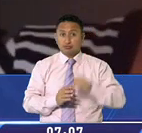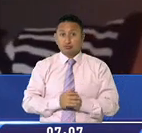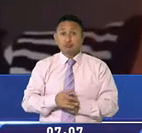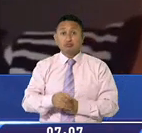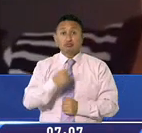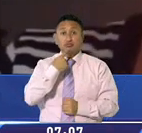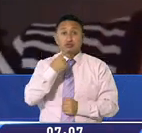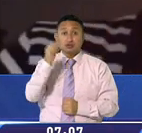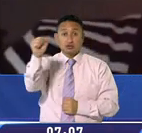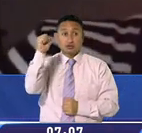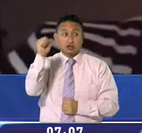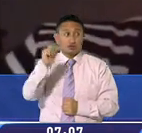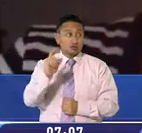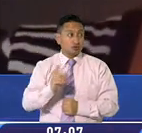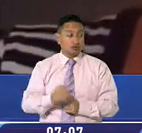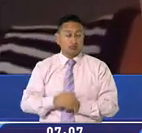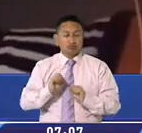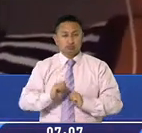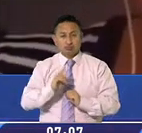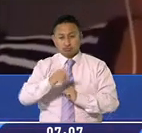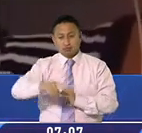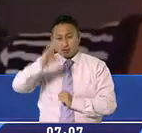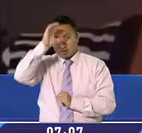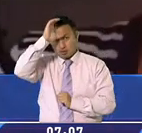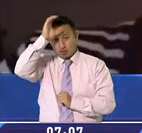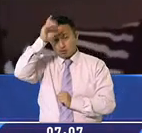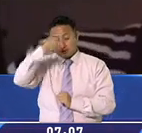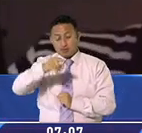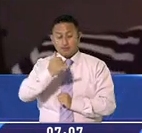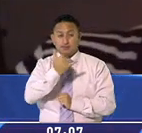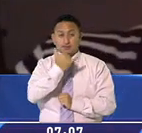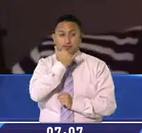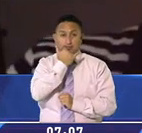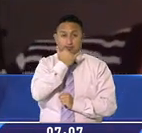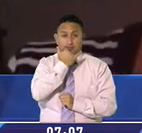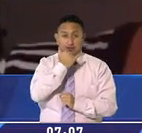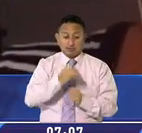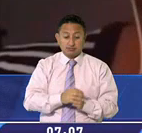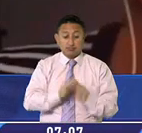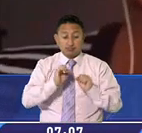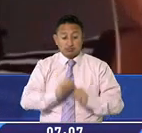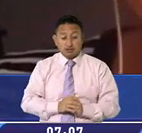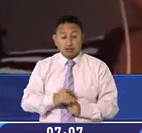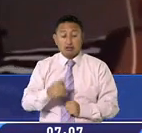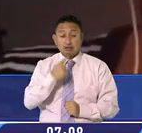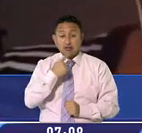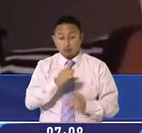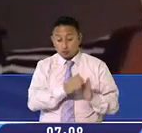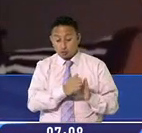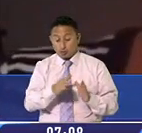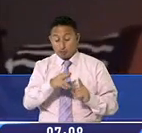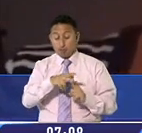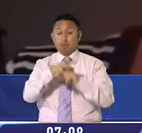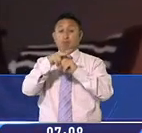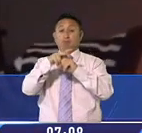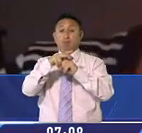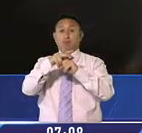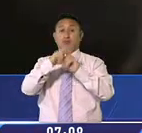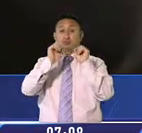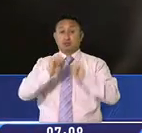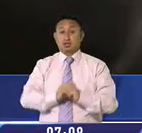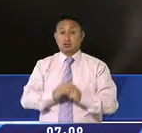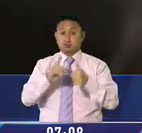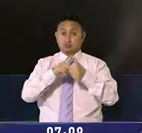su concepción de delito y lo único que hace es la excepcionalidad en dos casos puntuales. También se debatió el tema